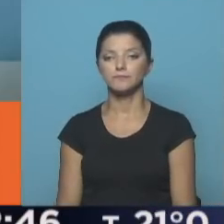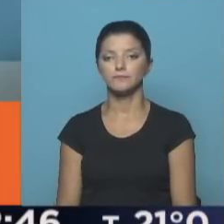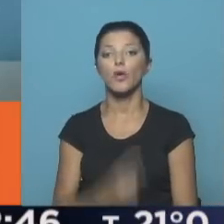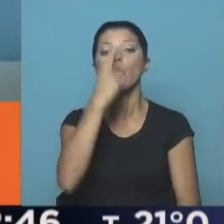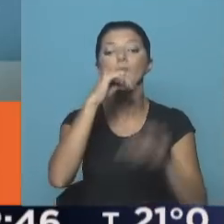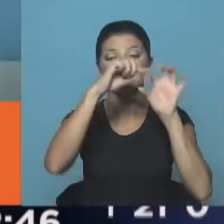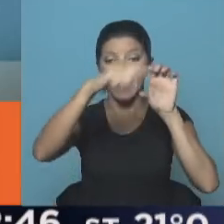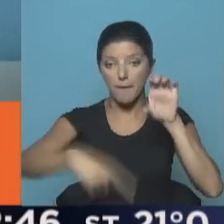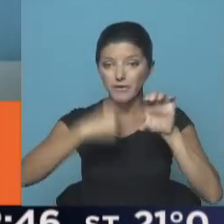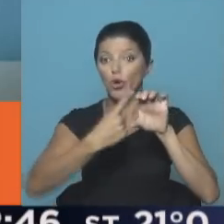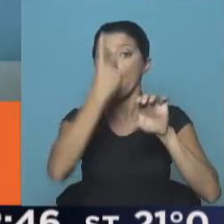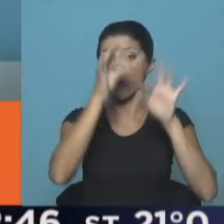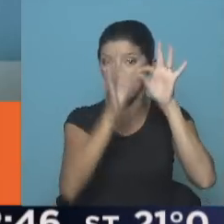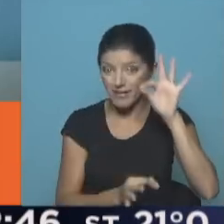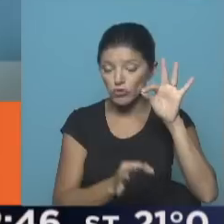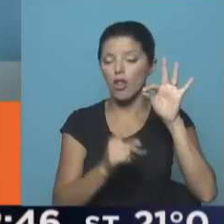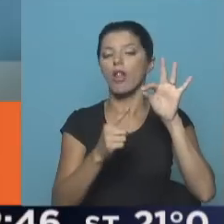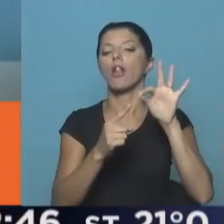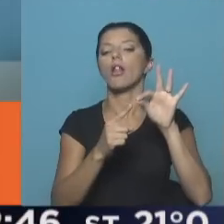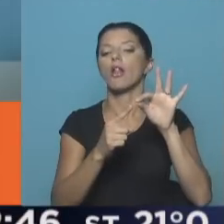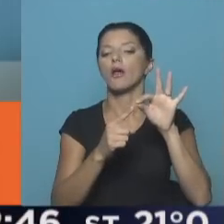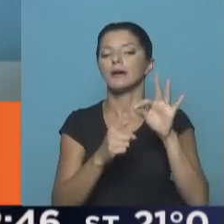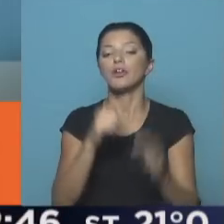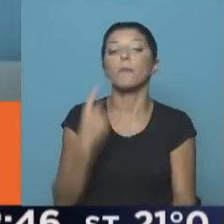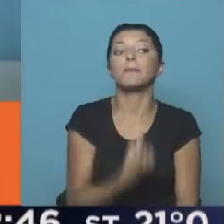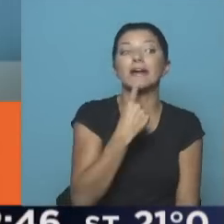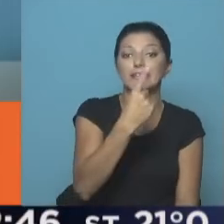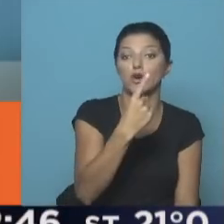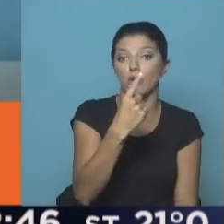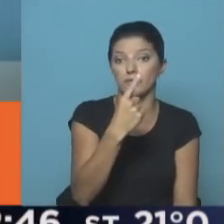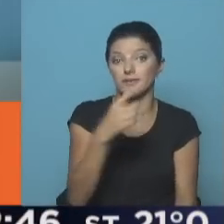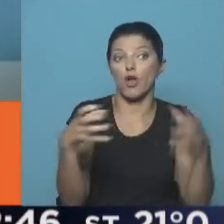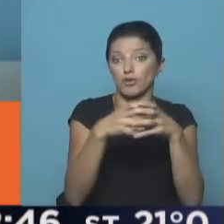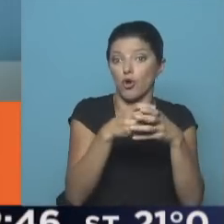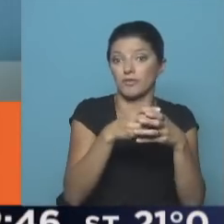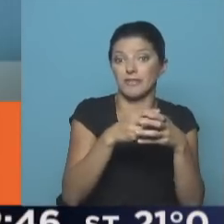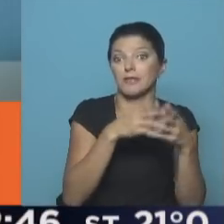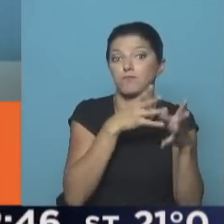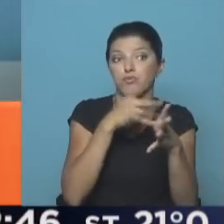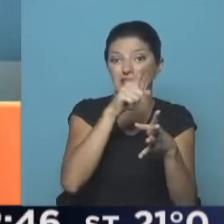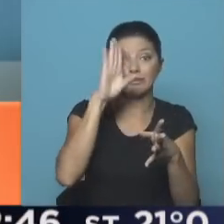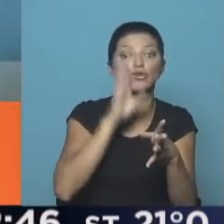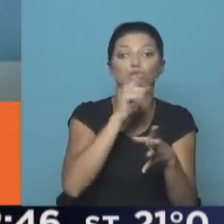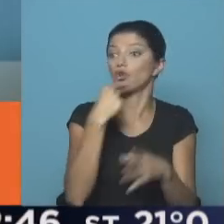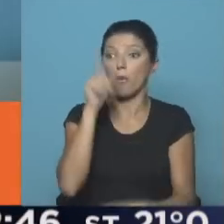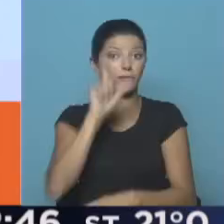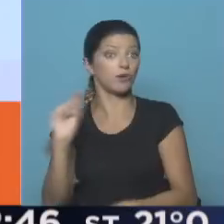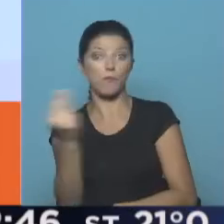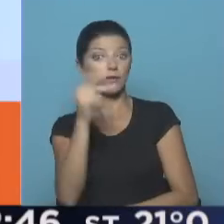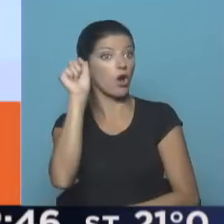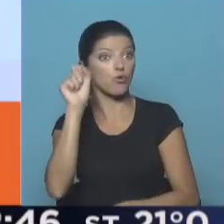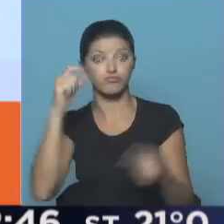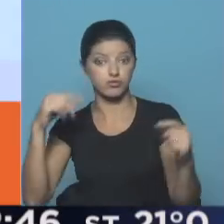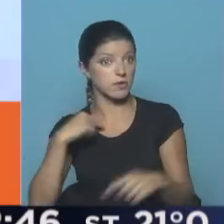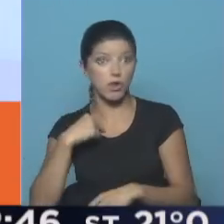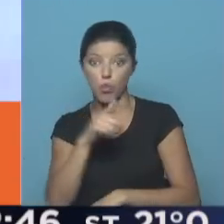de diámetro. Bueno, lo primero que dijo el Pentágono fue: no hubo víctimas civiles. Esto fue la primera